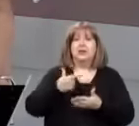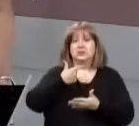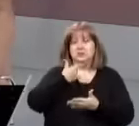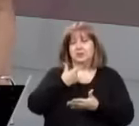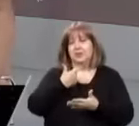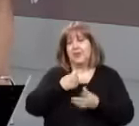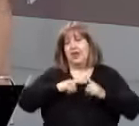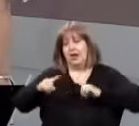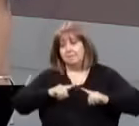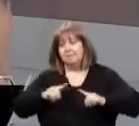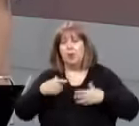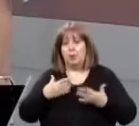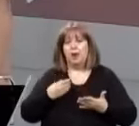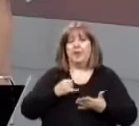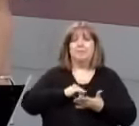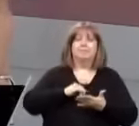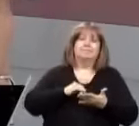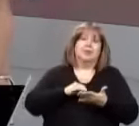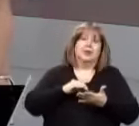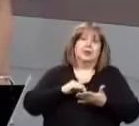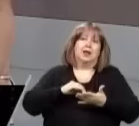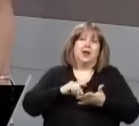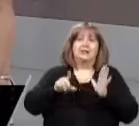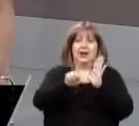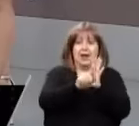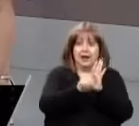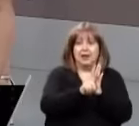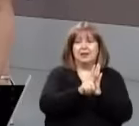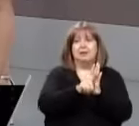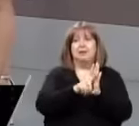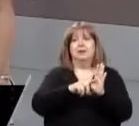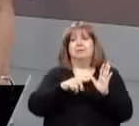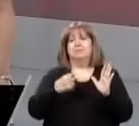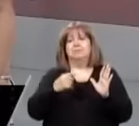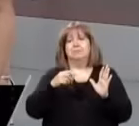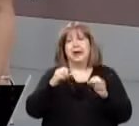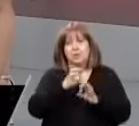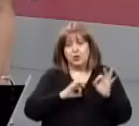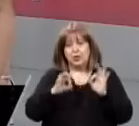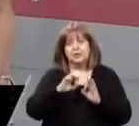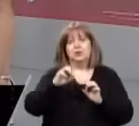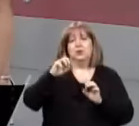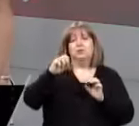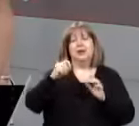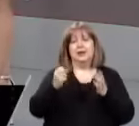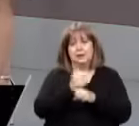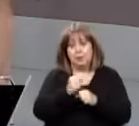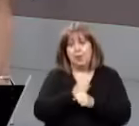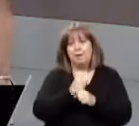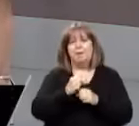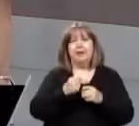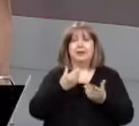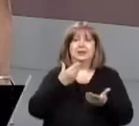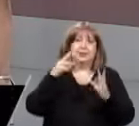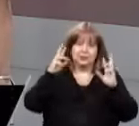hacer, bueno, lo hagan, ¿no?, para que no vuelva a existir, como decíamos recién, otro Lucio, que seguramente hay muchísimas situaciones. Uno conoce este